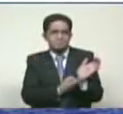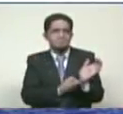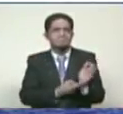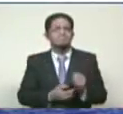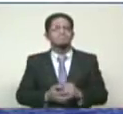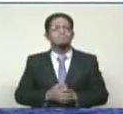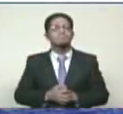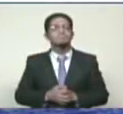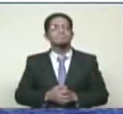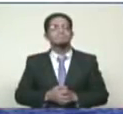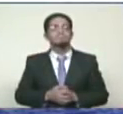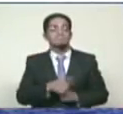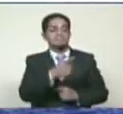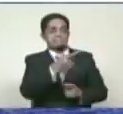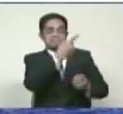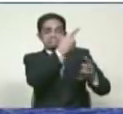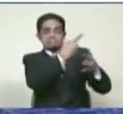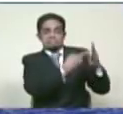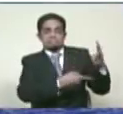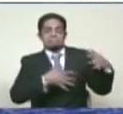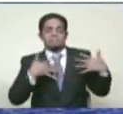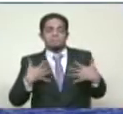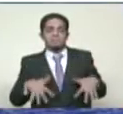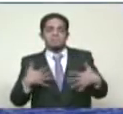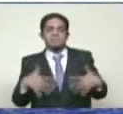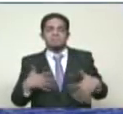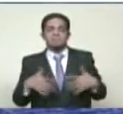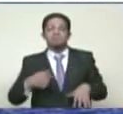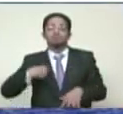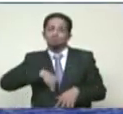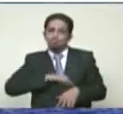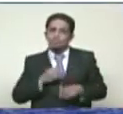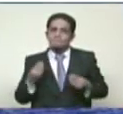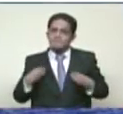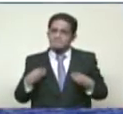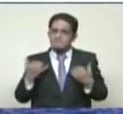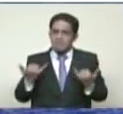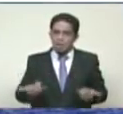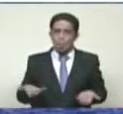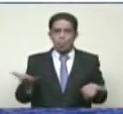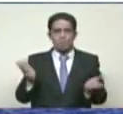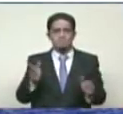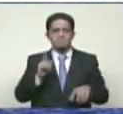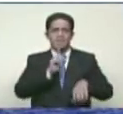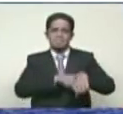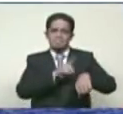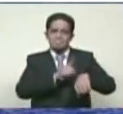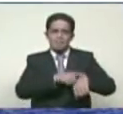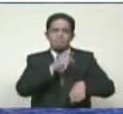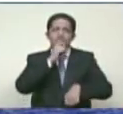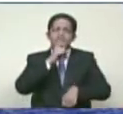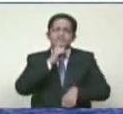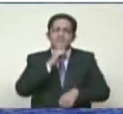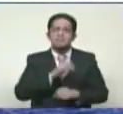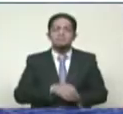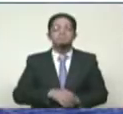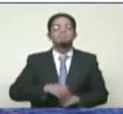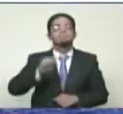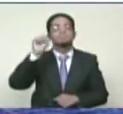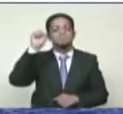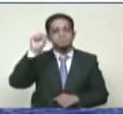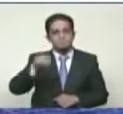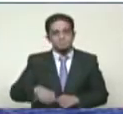Son tantas cosas. Estamos viviendo tiempos de historia. Sí,